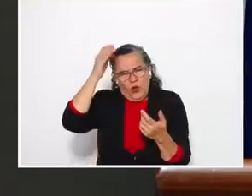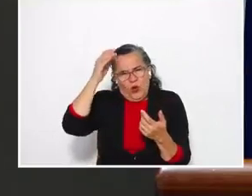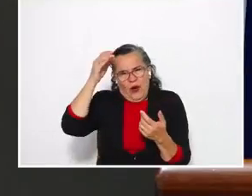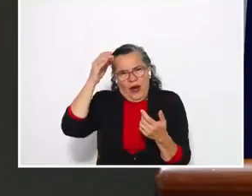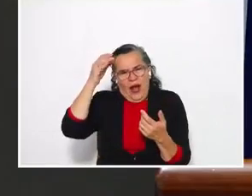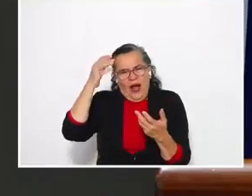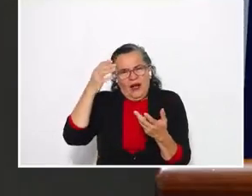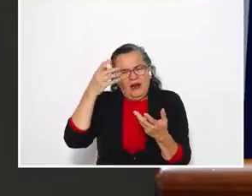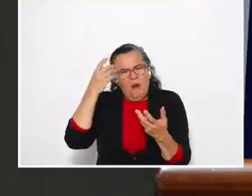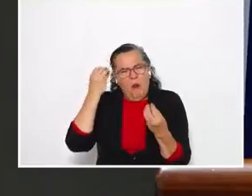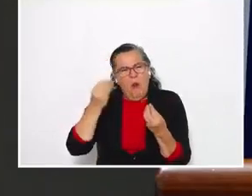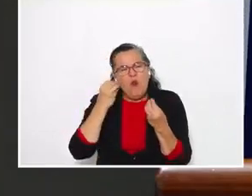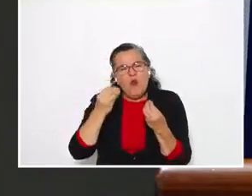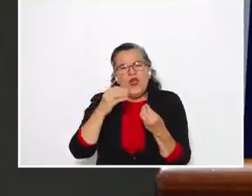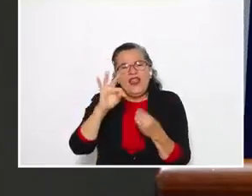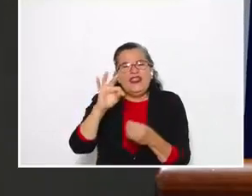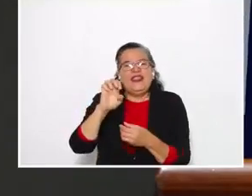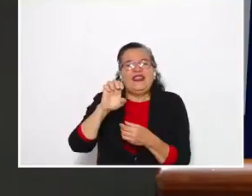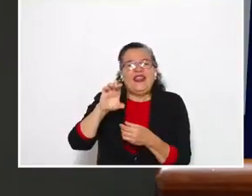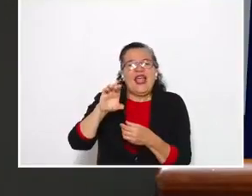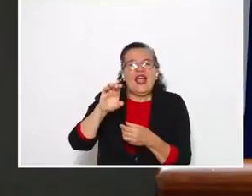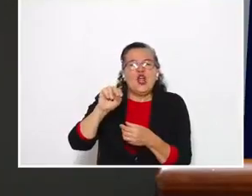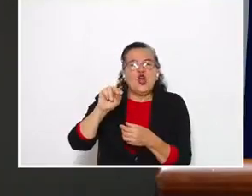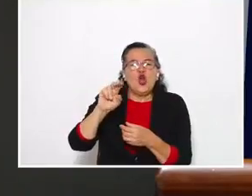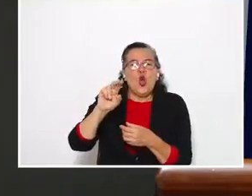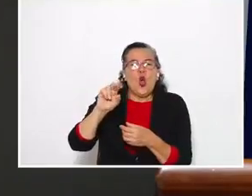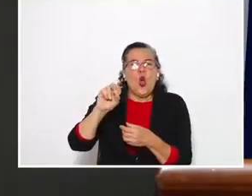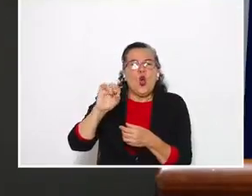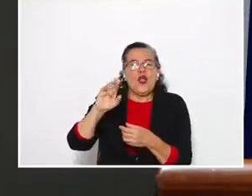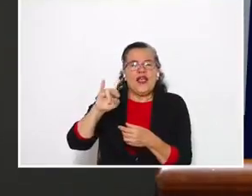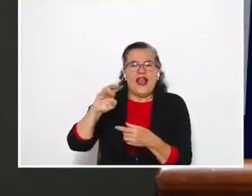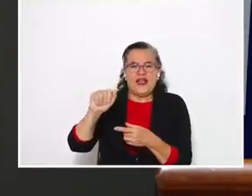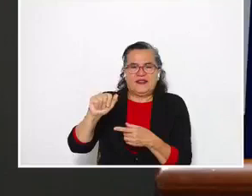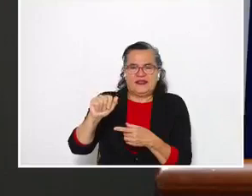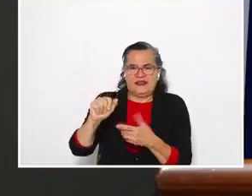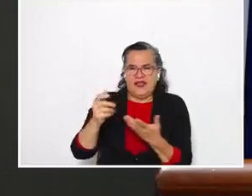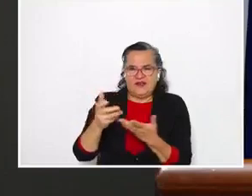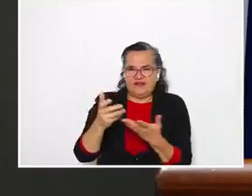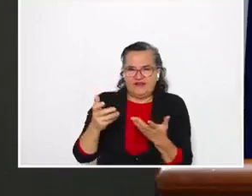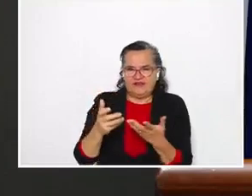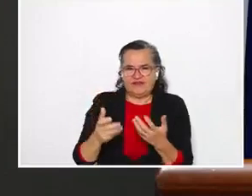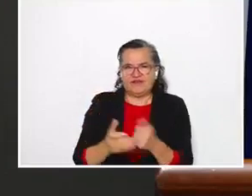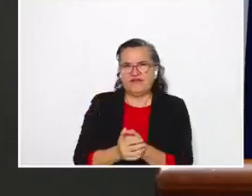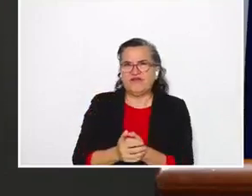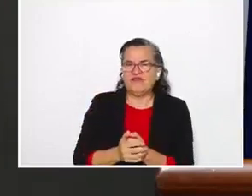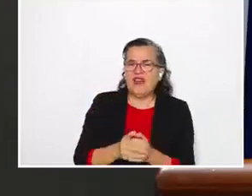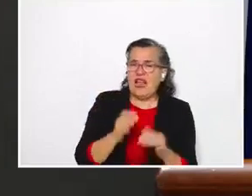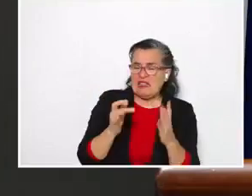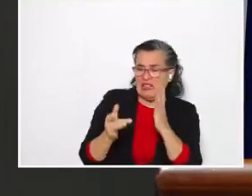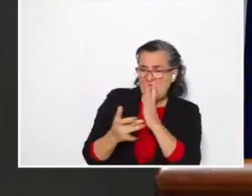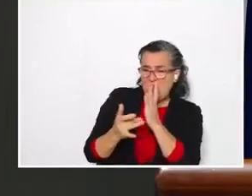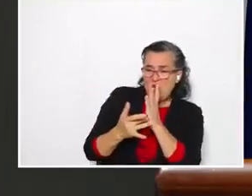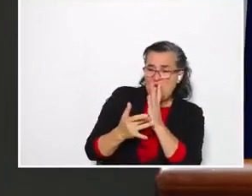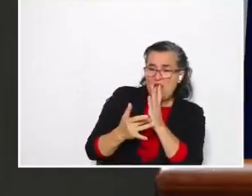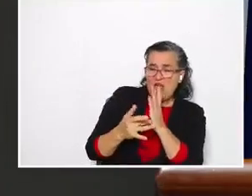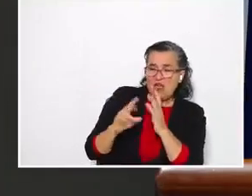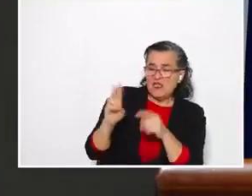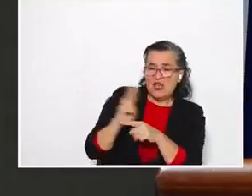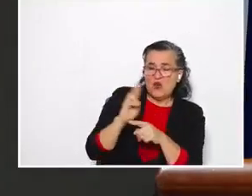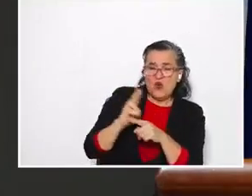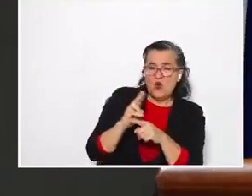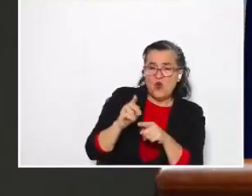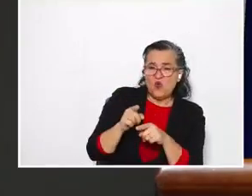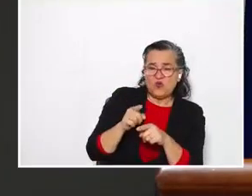la tecnocracia, donde la tecnología ha dejado de estar al servicio de la humanidad y más bien la humanidad y el